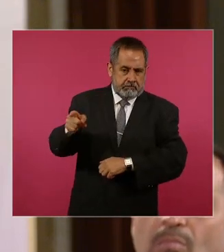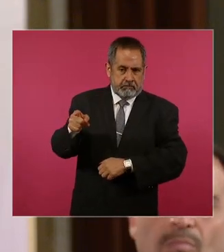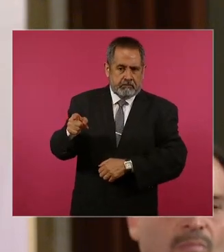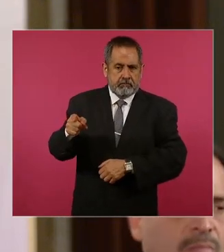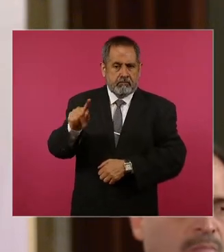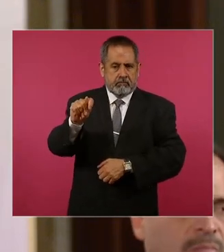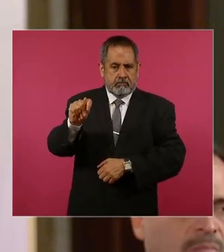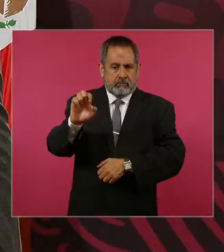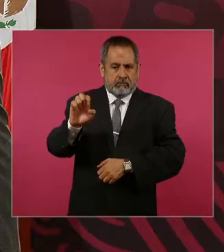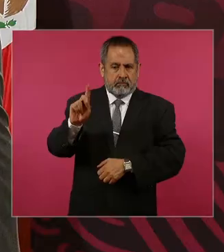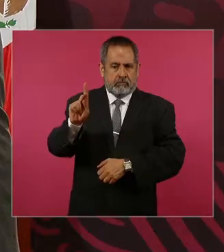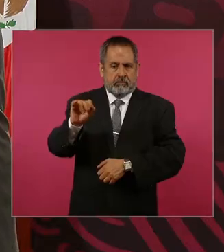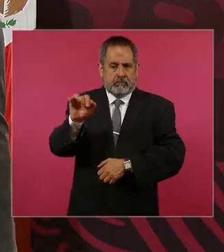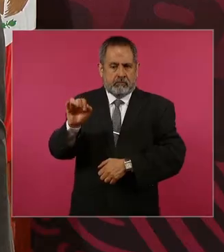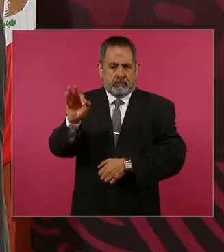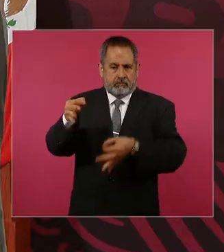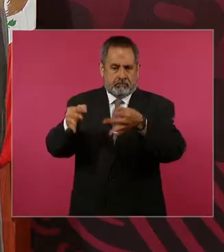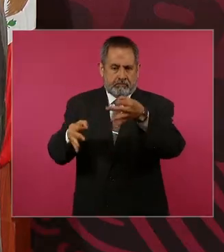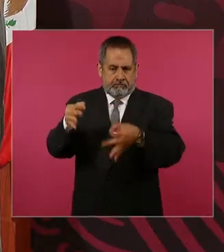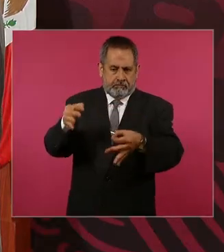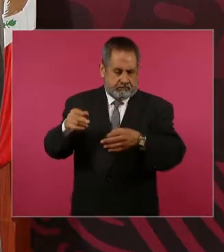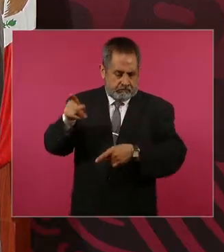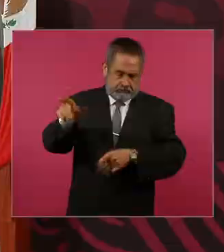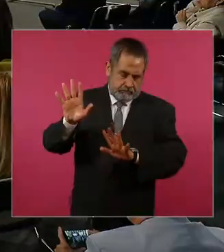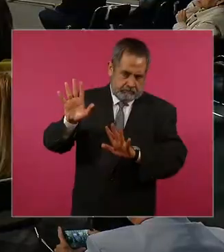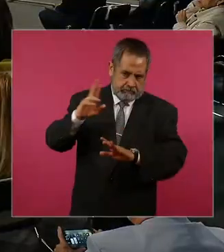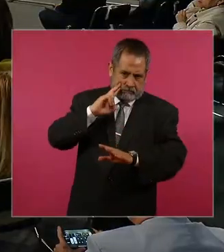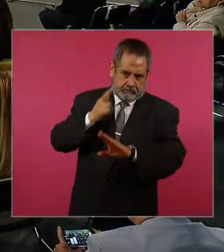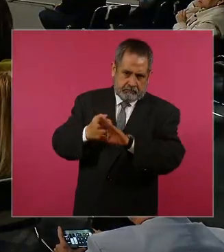tribunal, a la autoridad electoral.